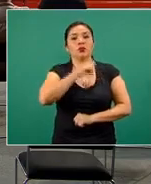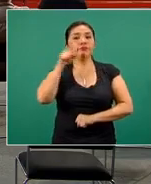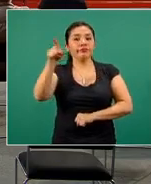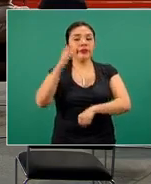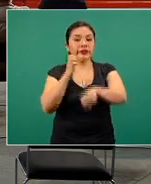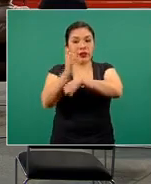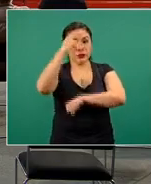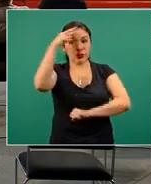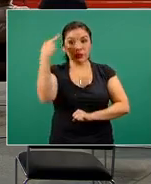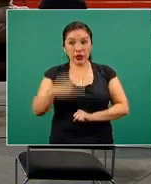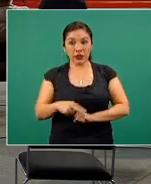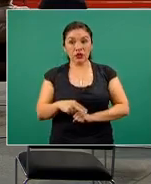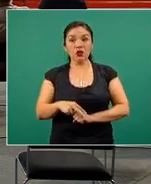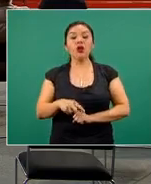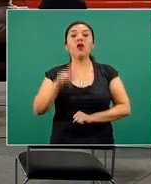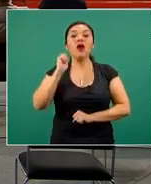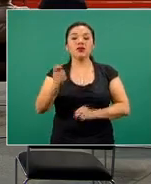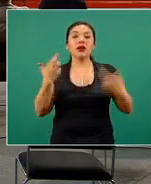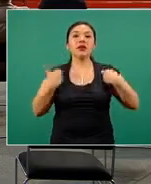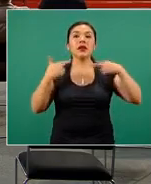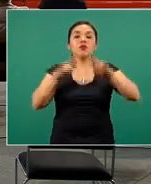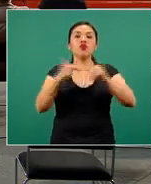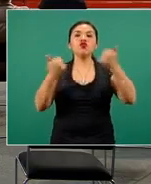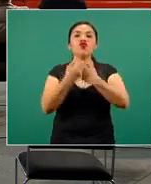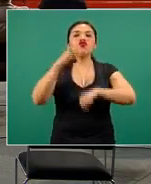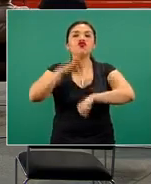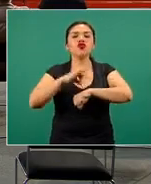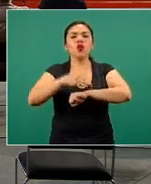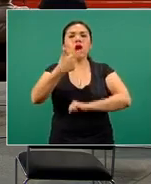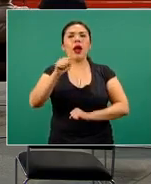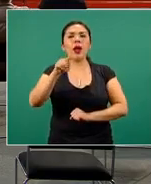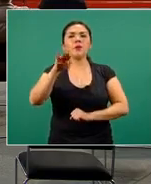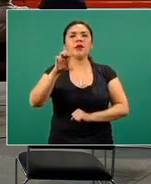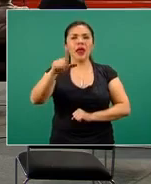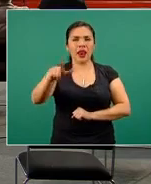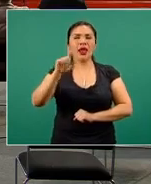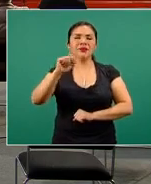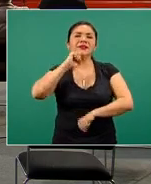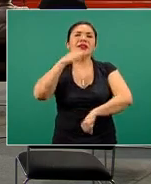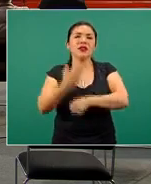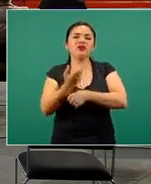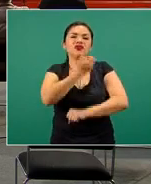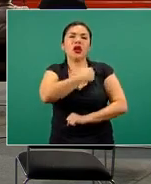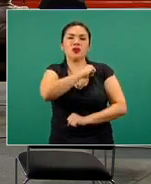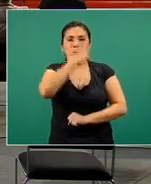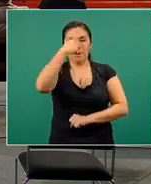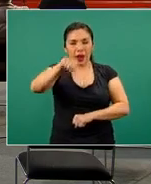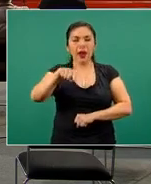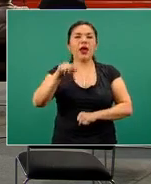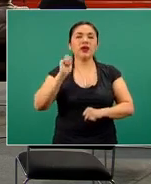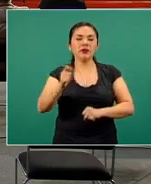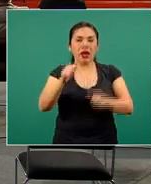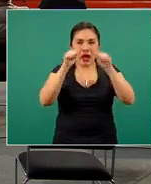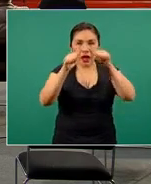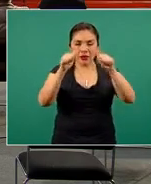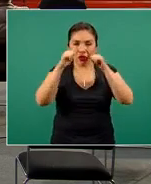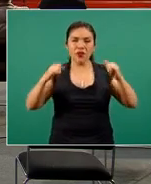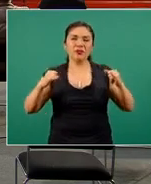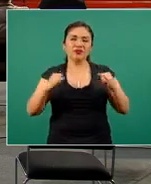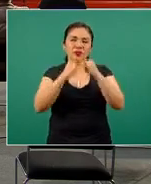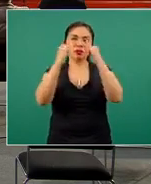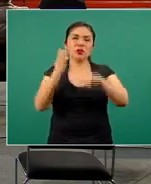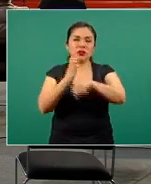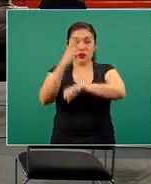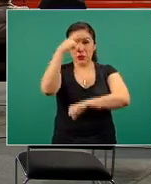de México, quien representa al doctor Gabriel Ochea, secretario de Salud y director de los Servicios de Salud del Estado de México.